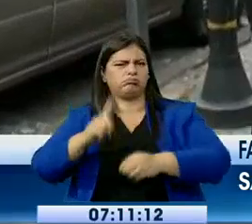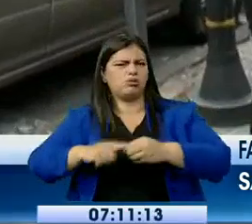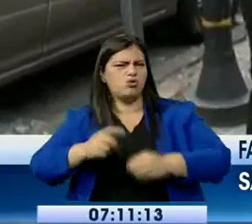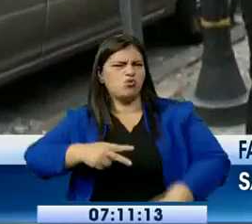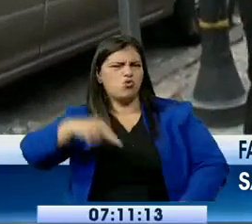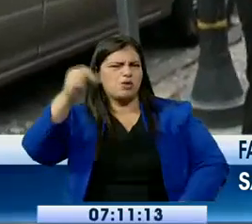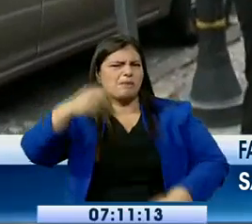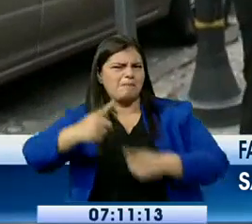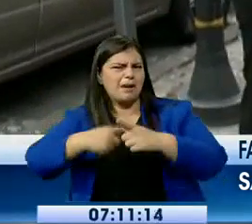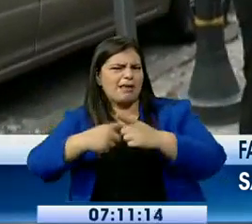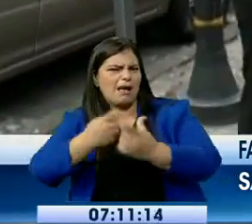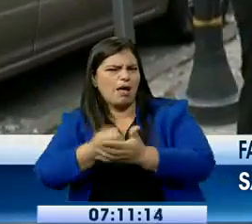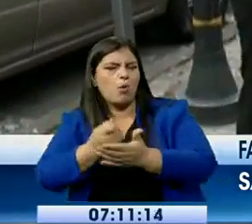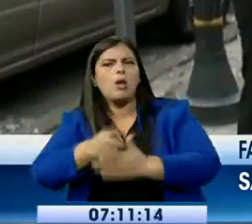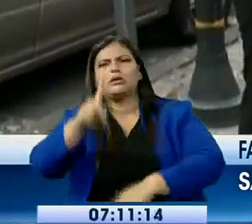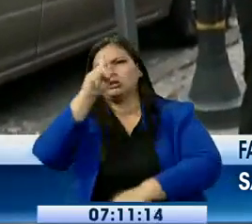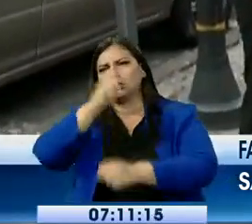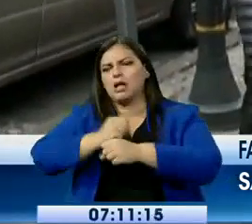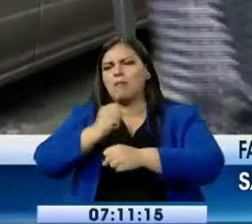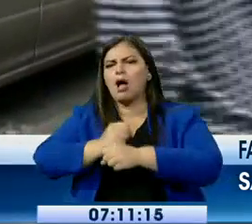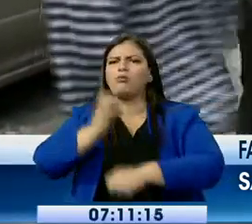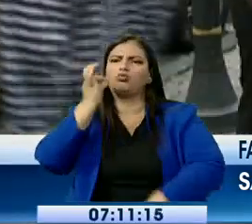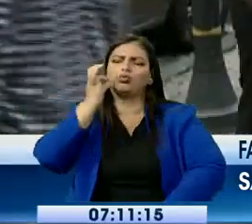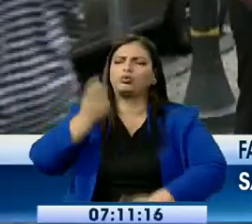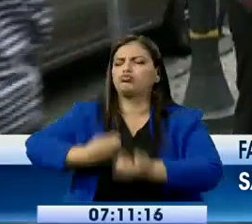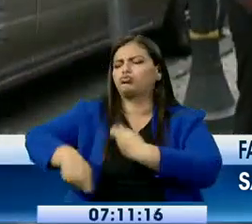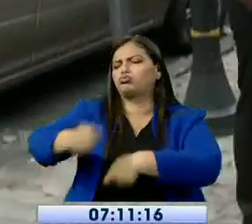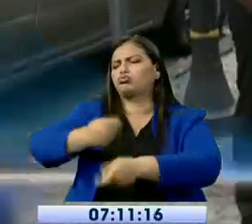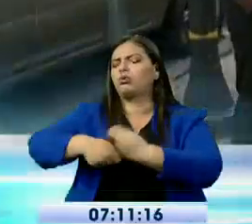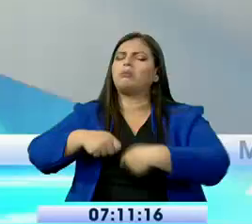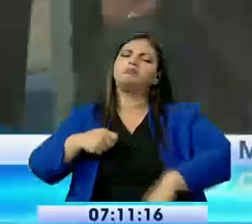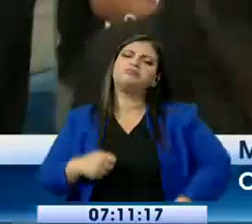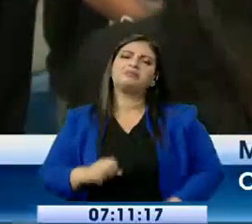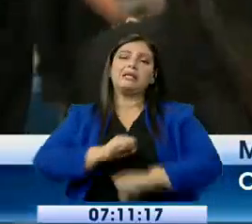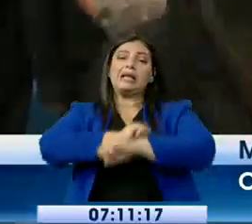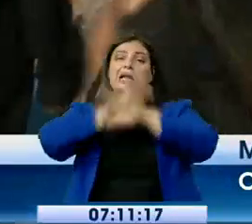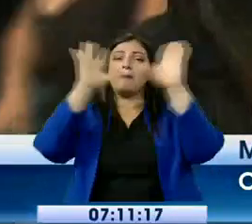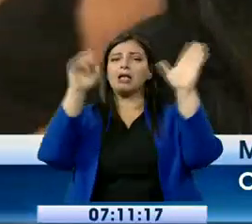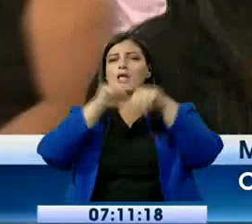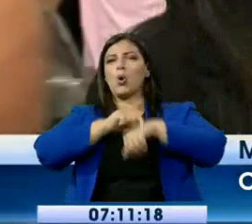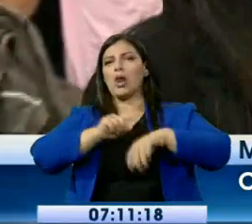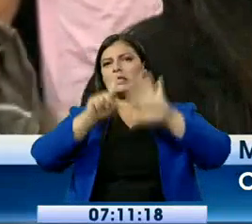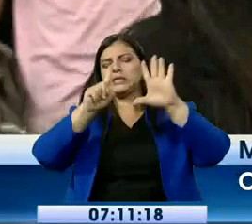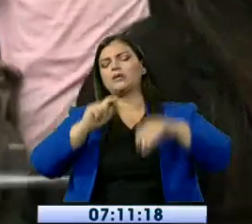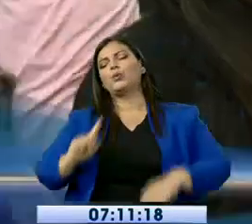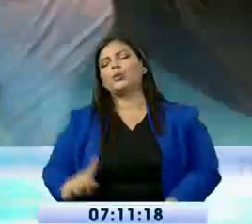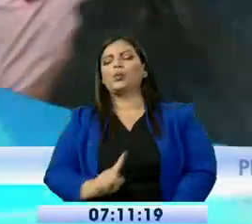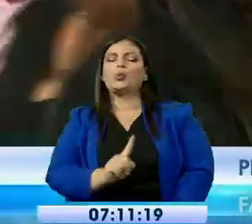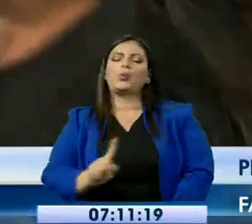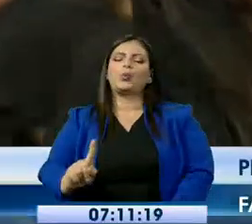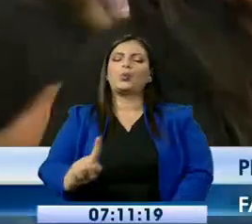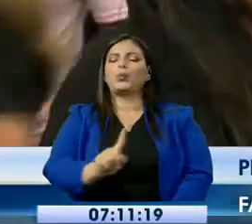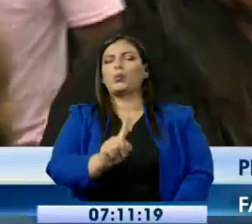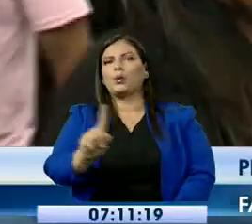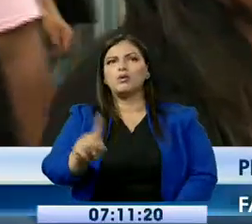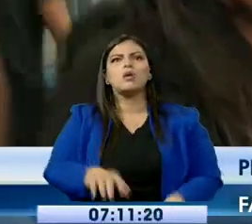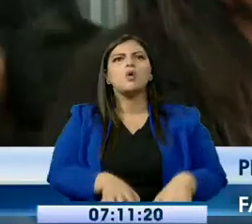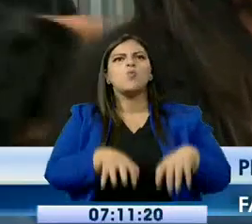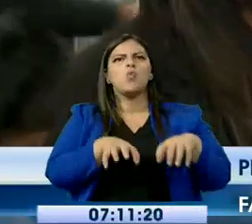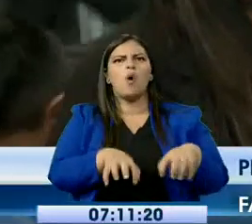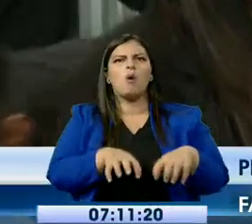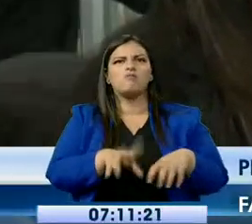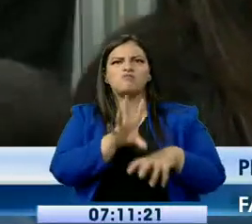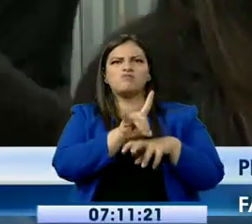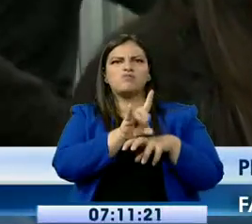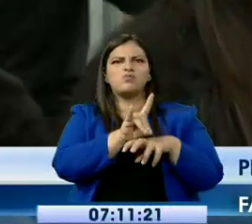acontecido, los familiares esperan que el hecho no quede en la impunidad. La fiscal, al momento de llegar y hacer el levantamiento del cadáver, nos dijo que esto